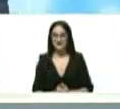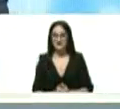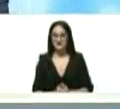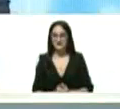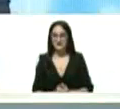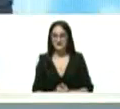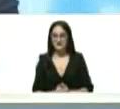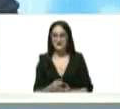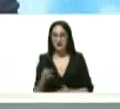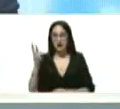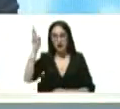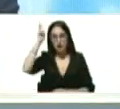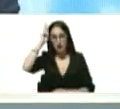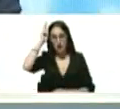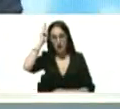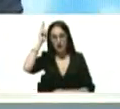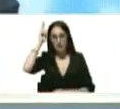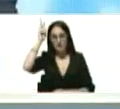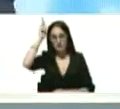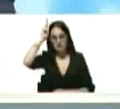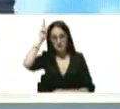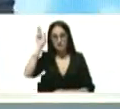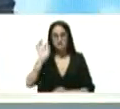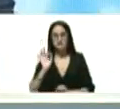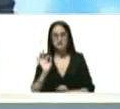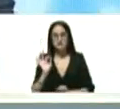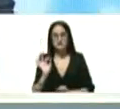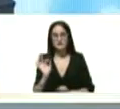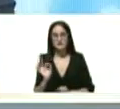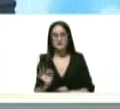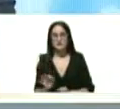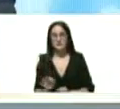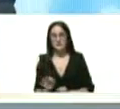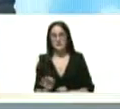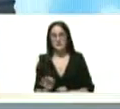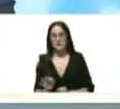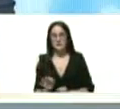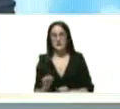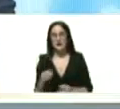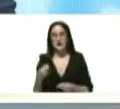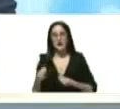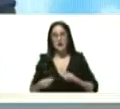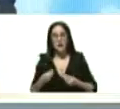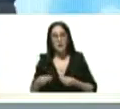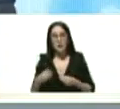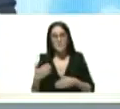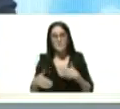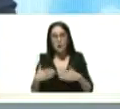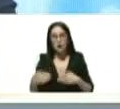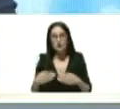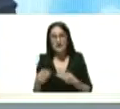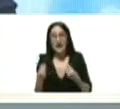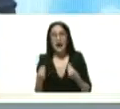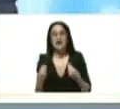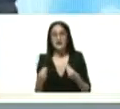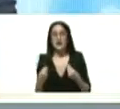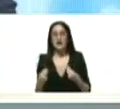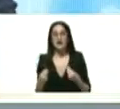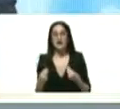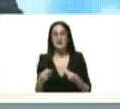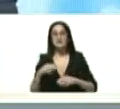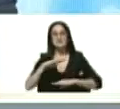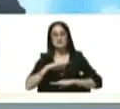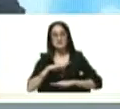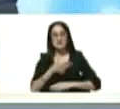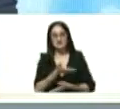en el caso del ron se cumple la ecuación virtuosa de producir con gran calidad y